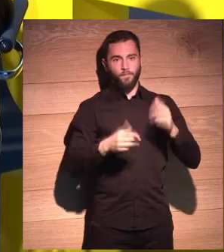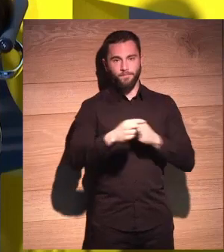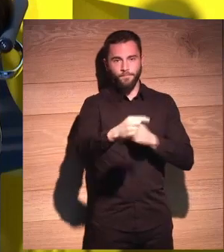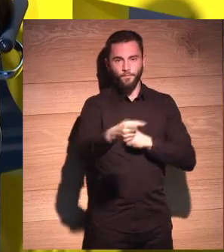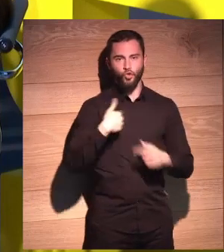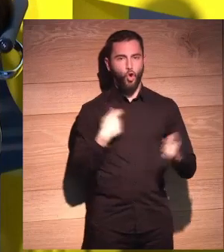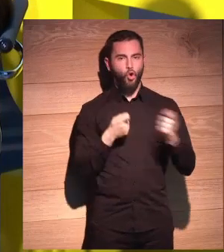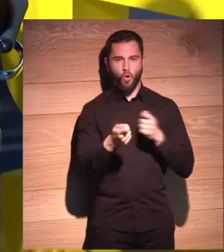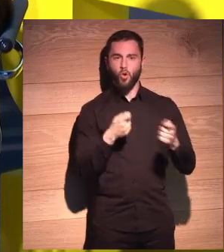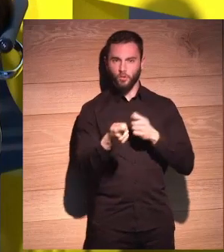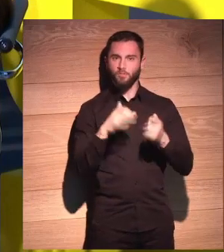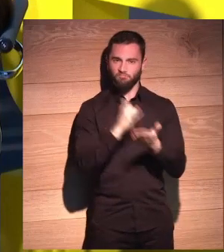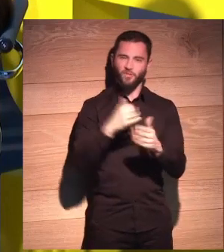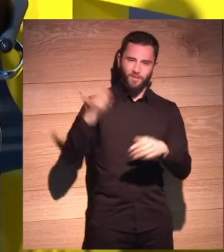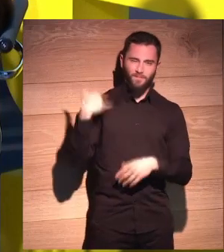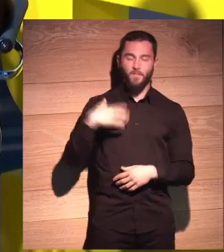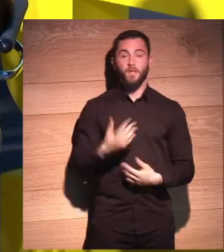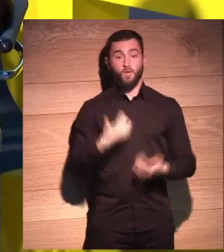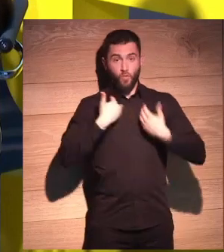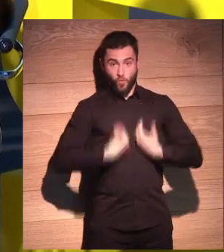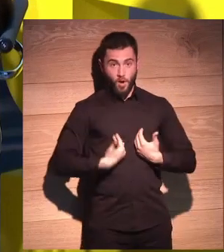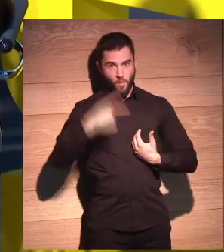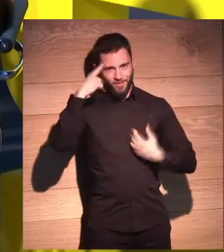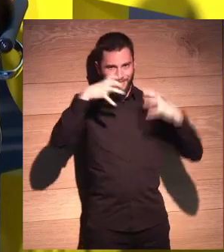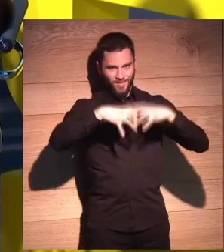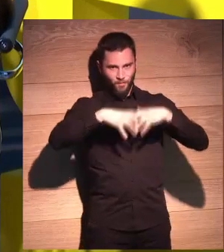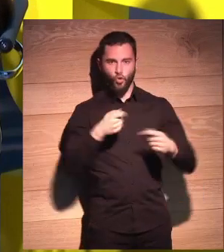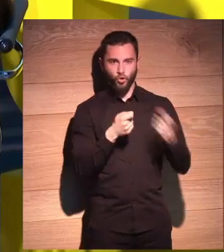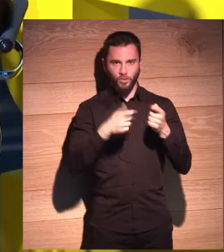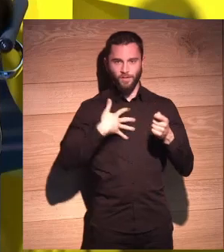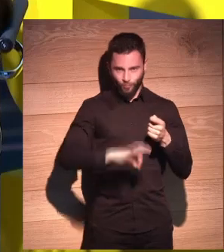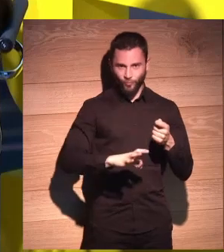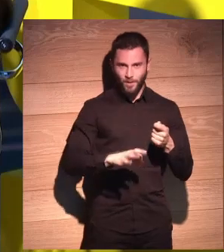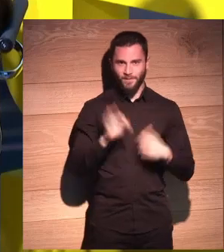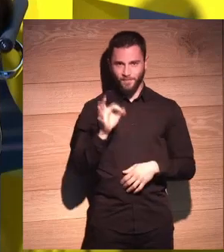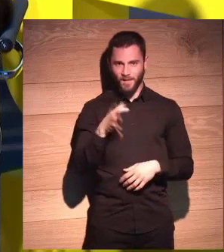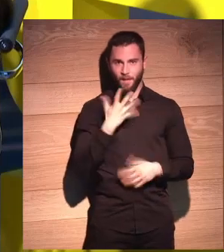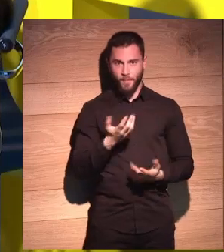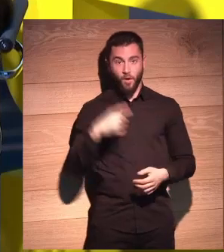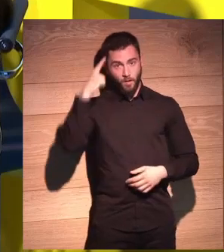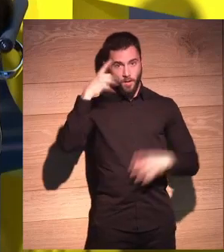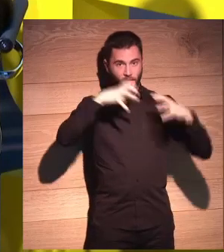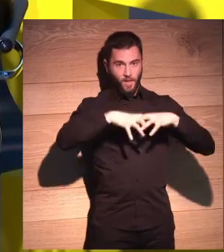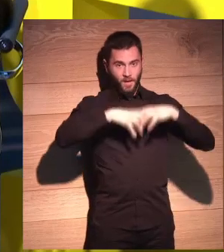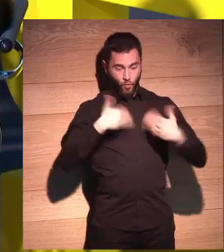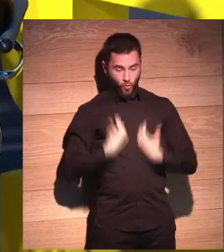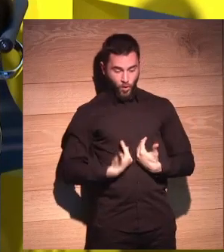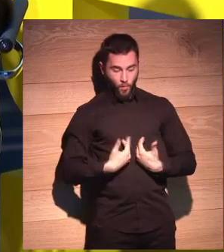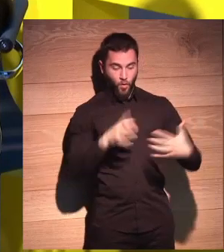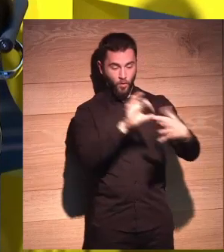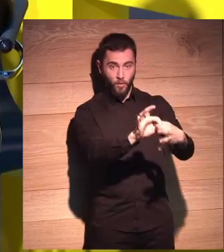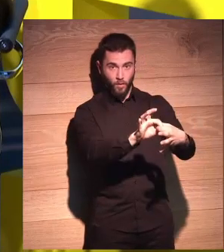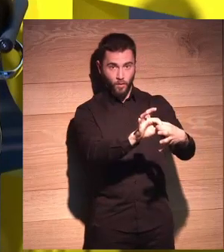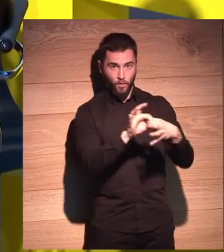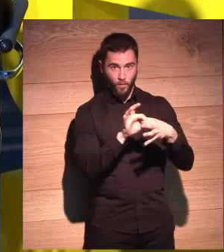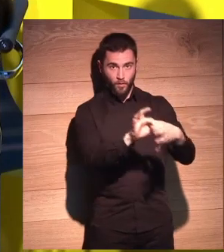y podemos controlar otro cuerpo. Por ese lado es cierto, pero es verdad que la interacción entre el cuerpo y el cerebro pues cada vez también